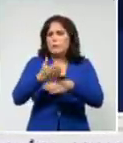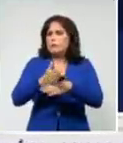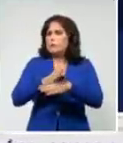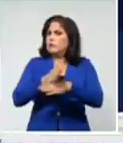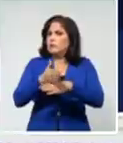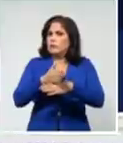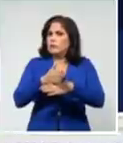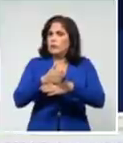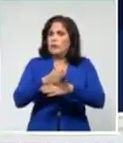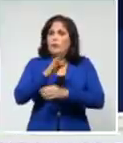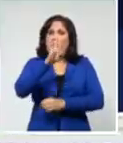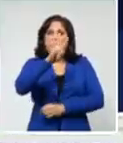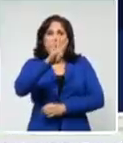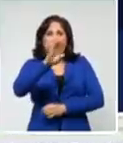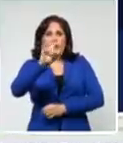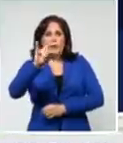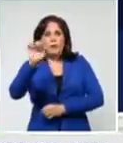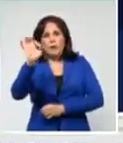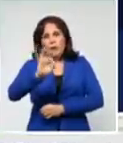el